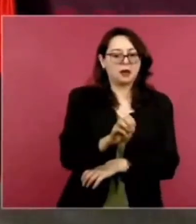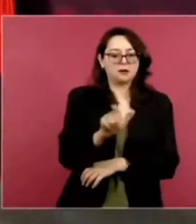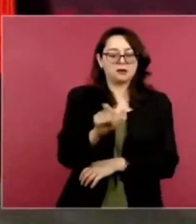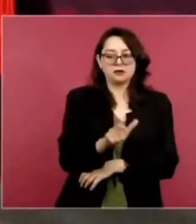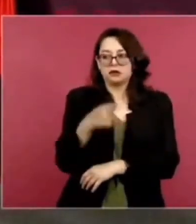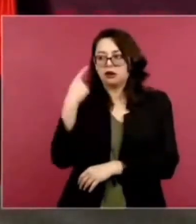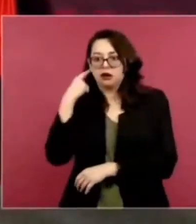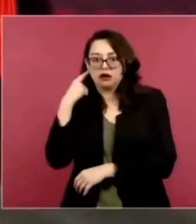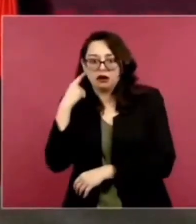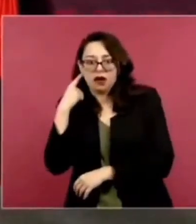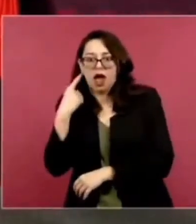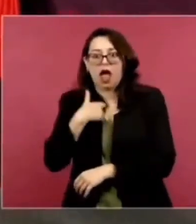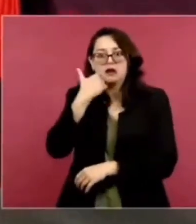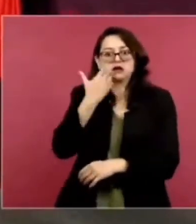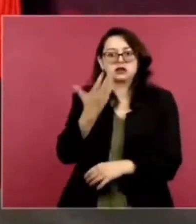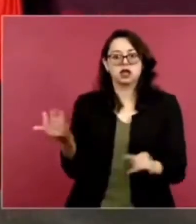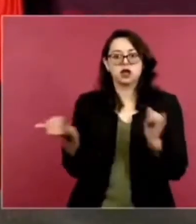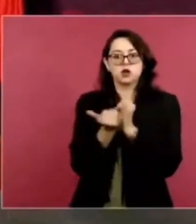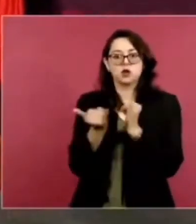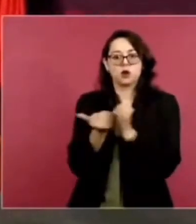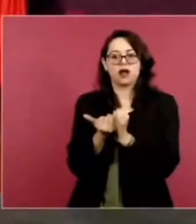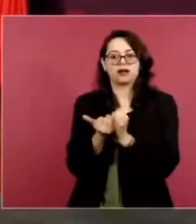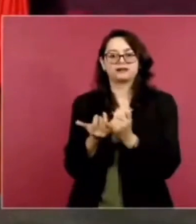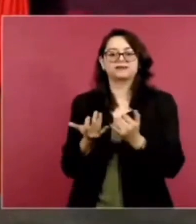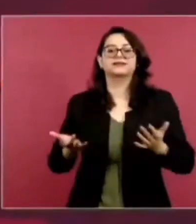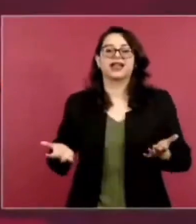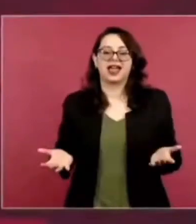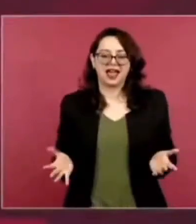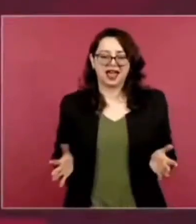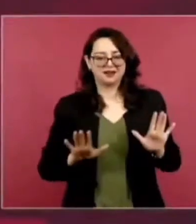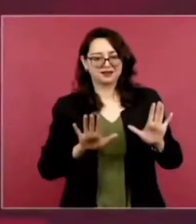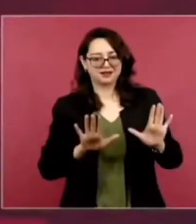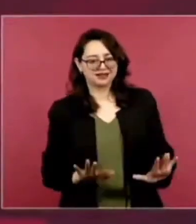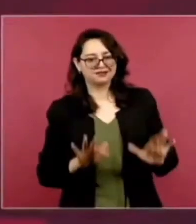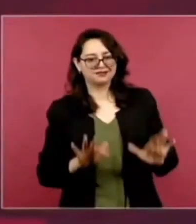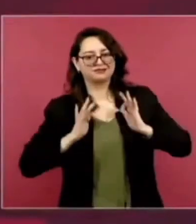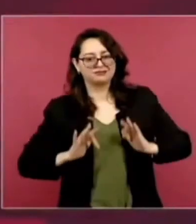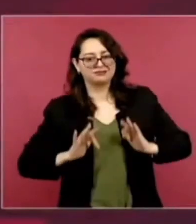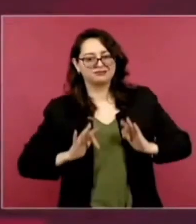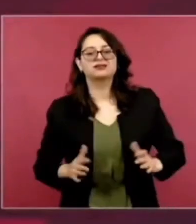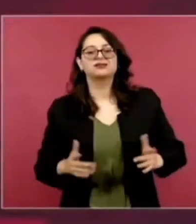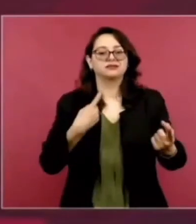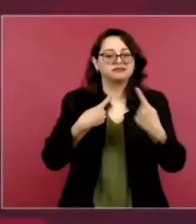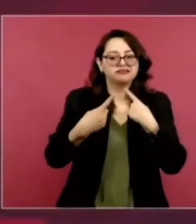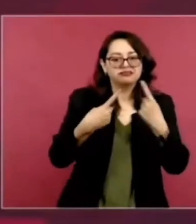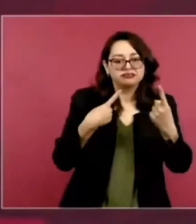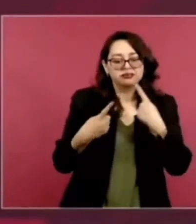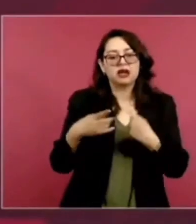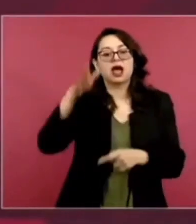Se llegó a un acuerdo también favorable para los trabajadores petroleros.